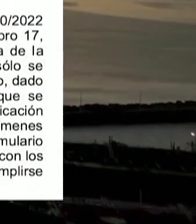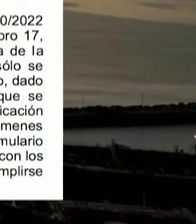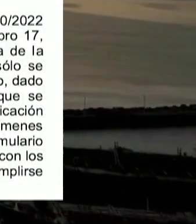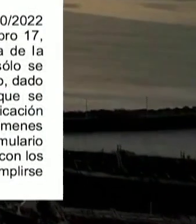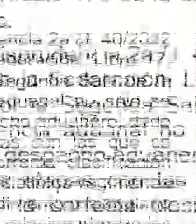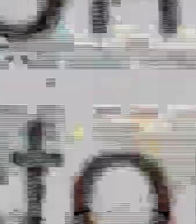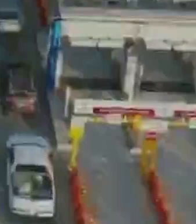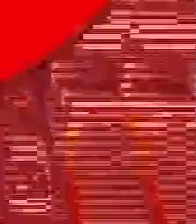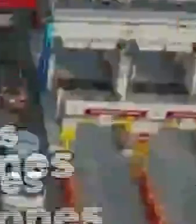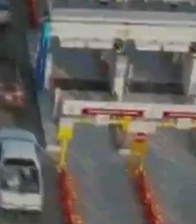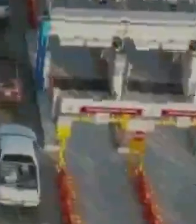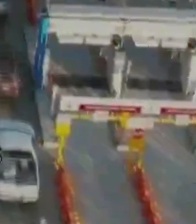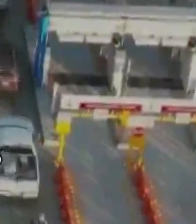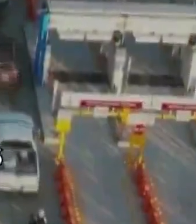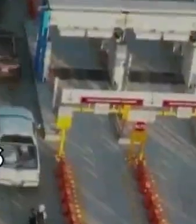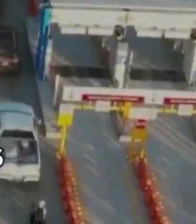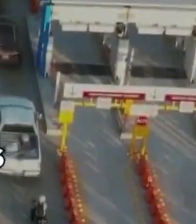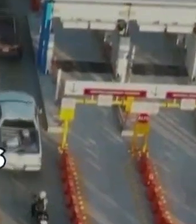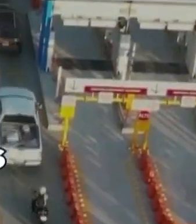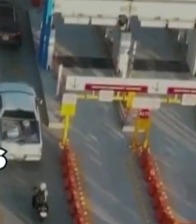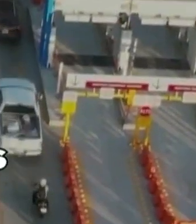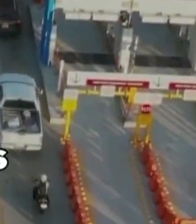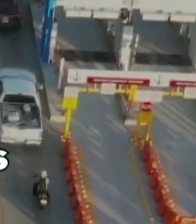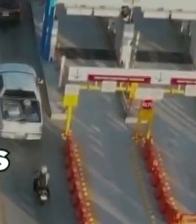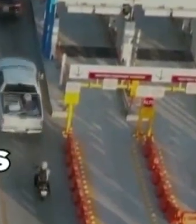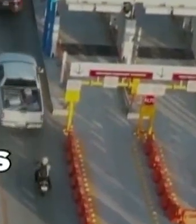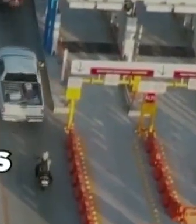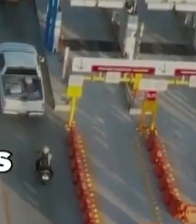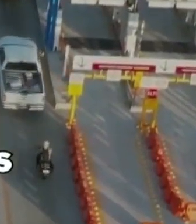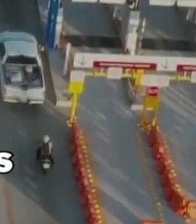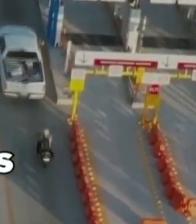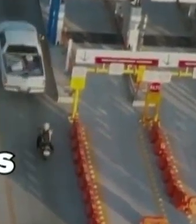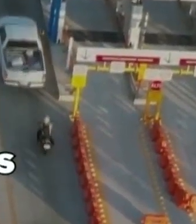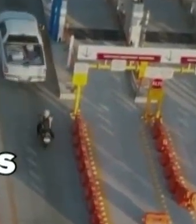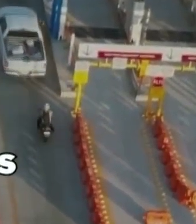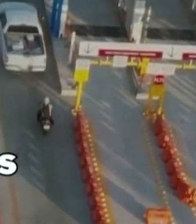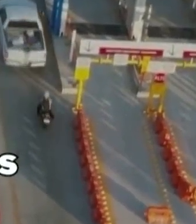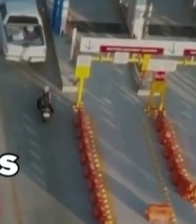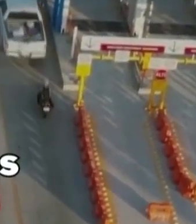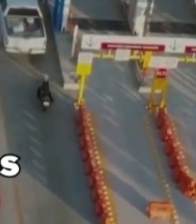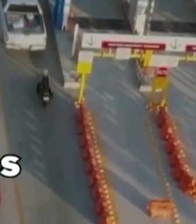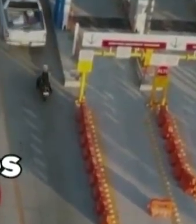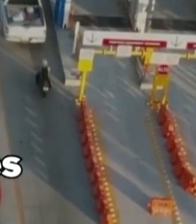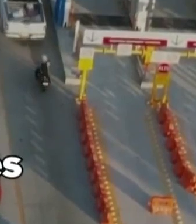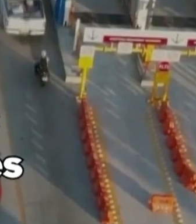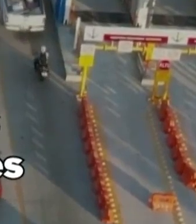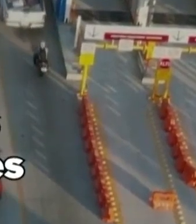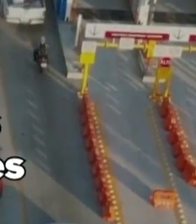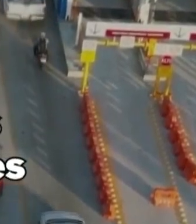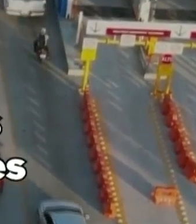reglas, se estableció que los 861 agentes aduanales activos son corresponsables de las importaciones